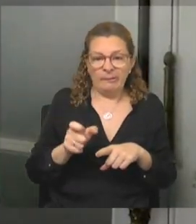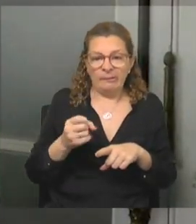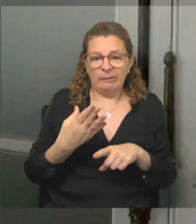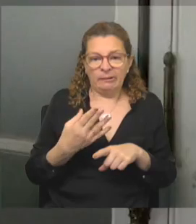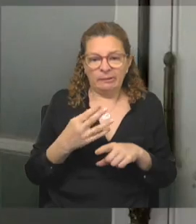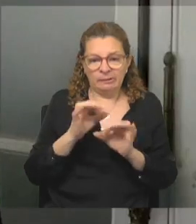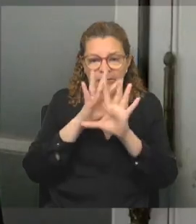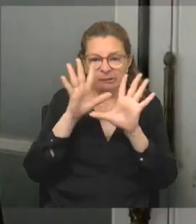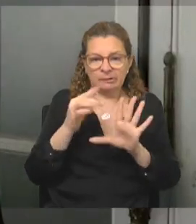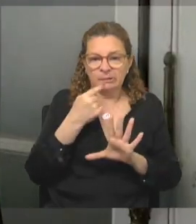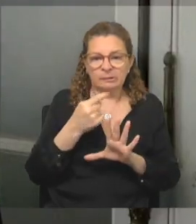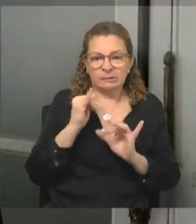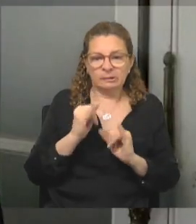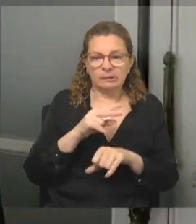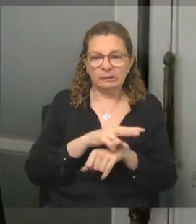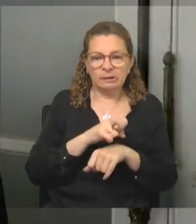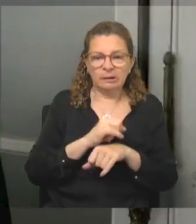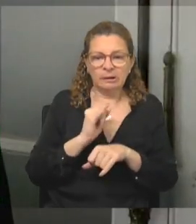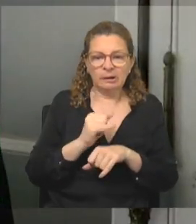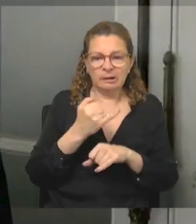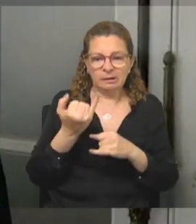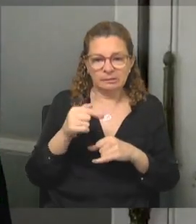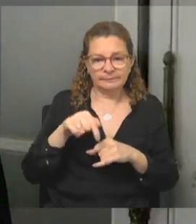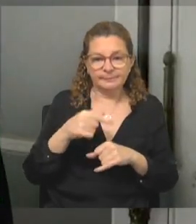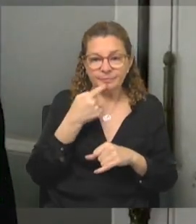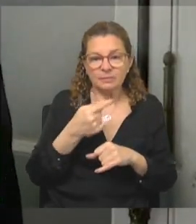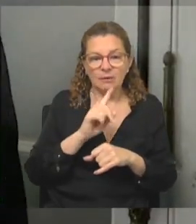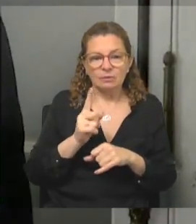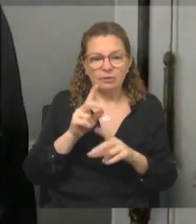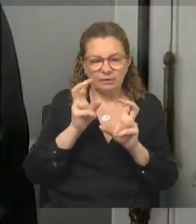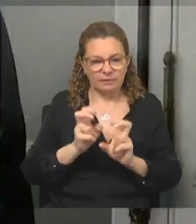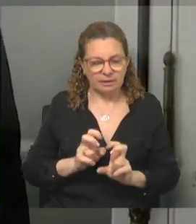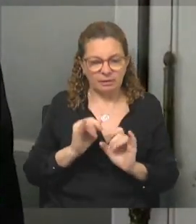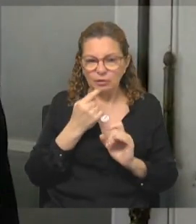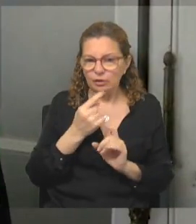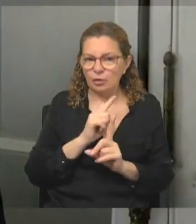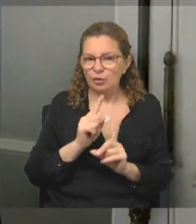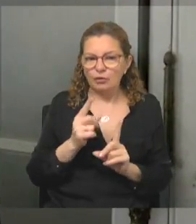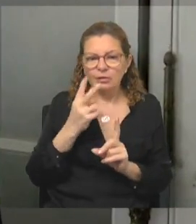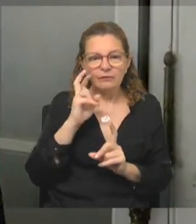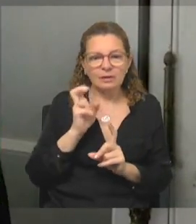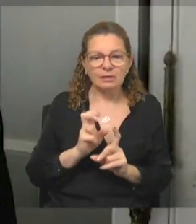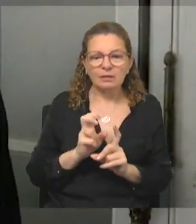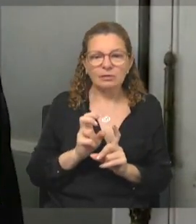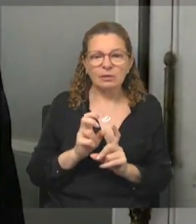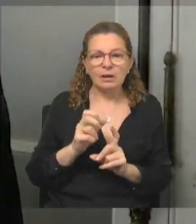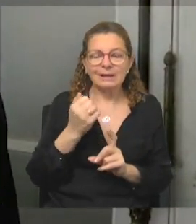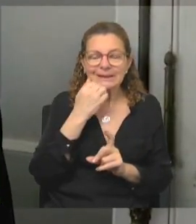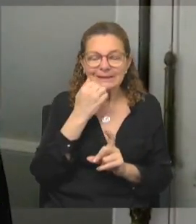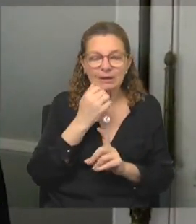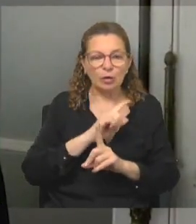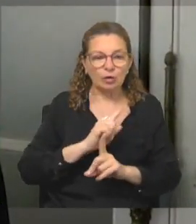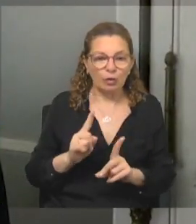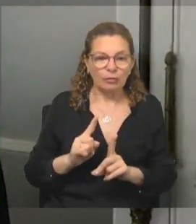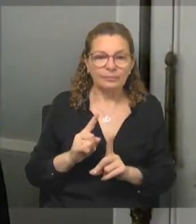fue muy clara la fiscal en el día de hoy de que no está investigando este a Alejandro astesiano